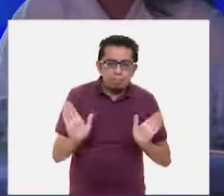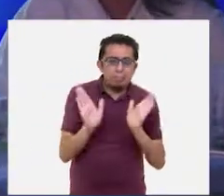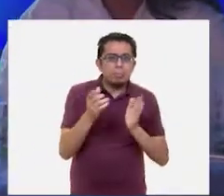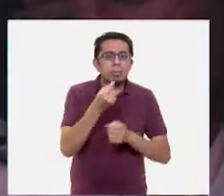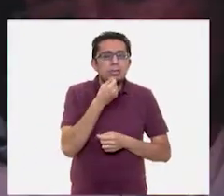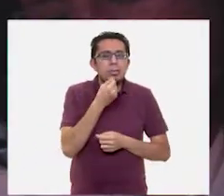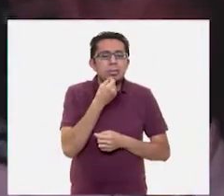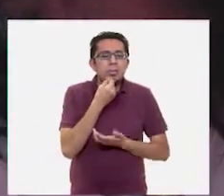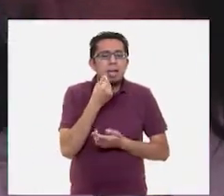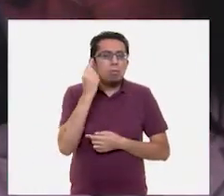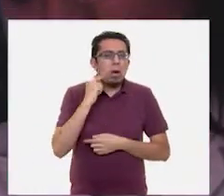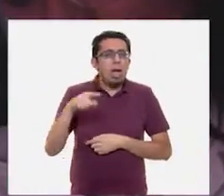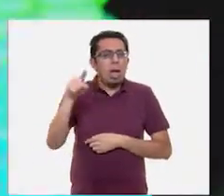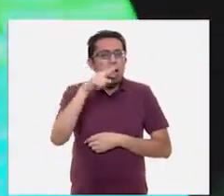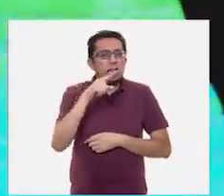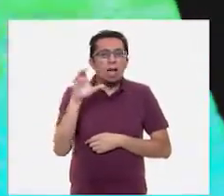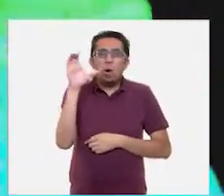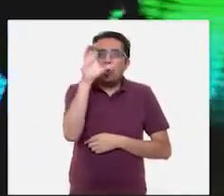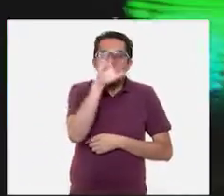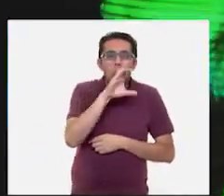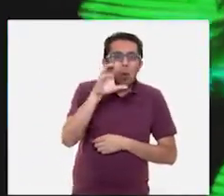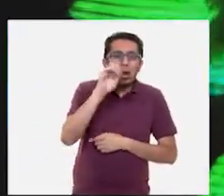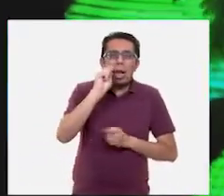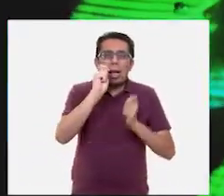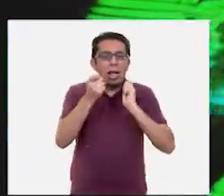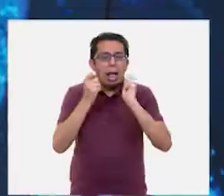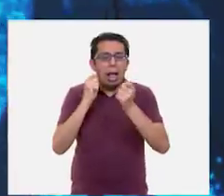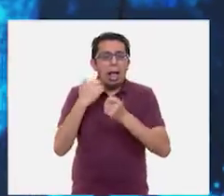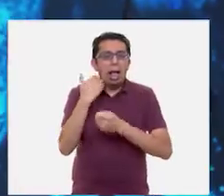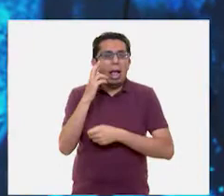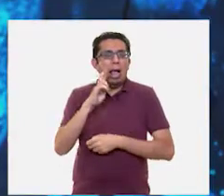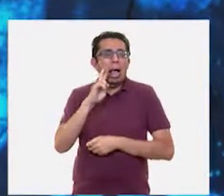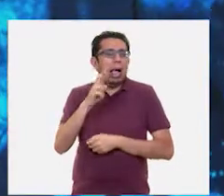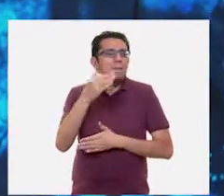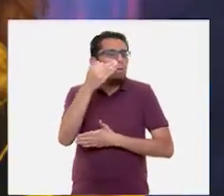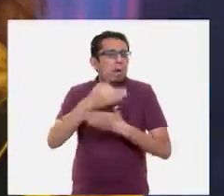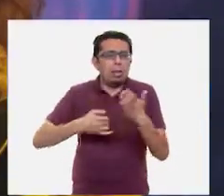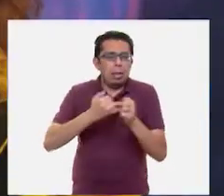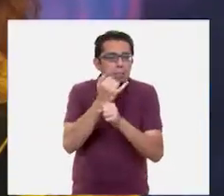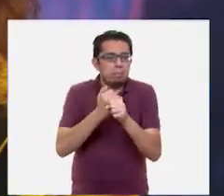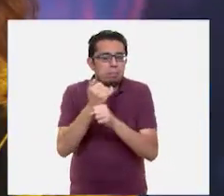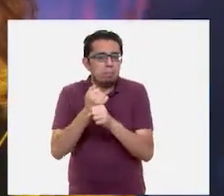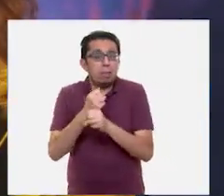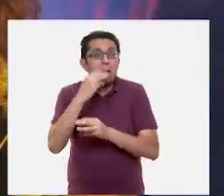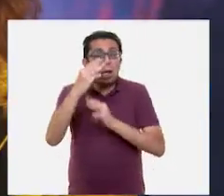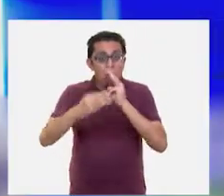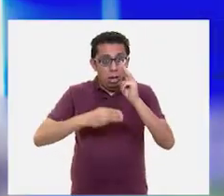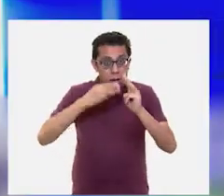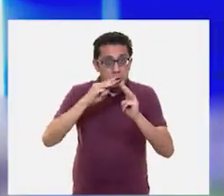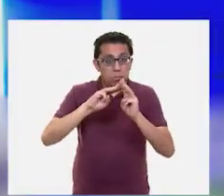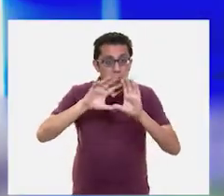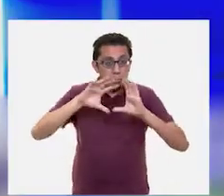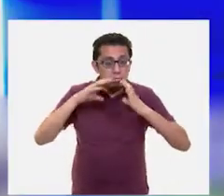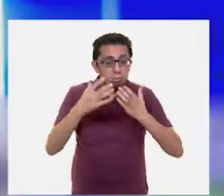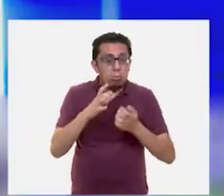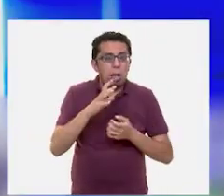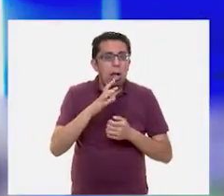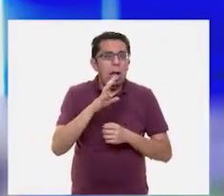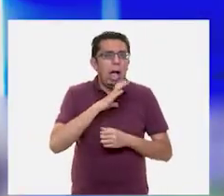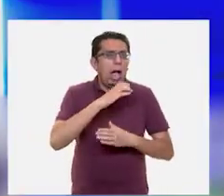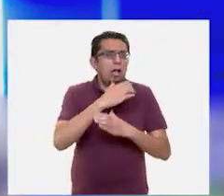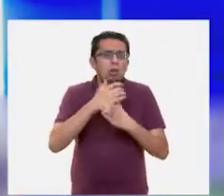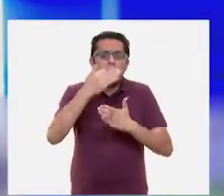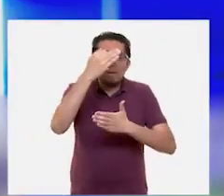a las niñas que, como tú, han buscado respuestas en donde aún falta mucho por investigar. En el mundo cada vez hay